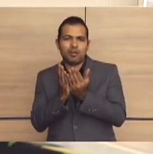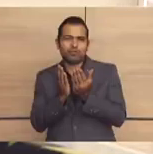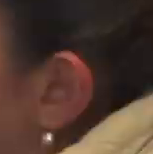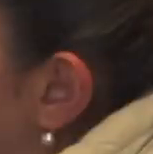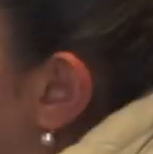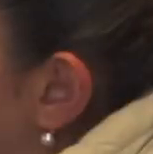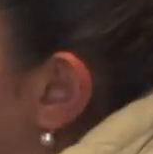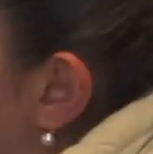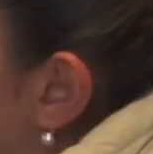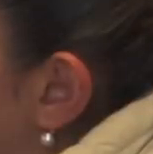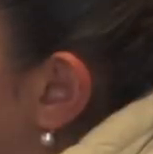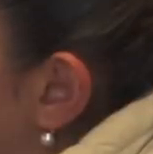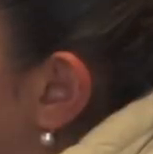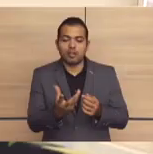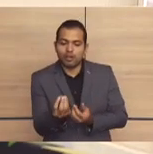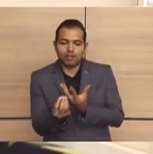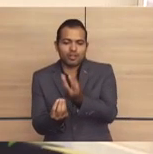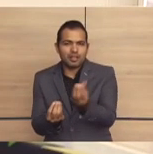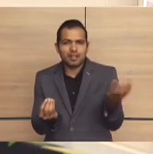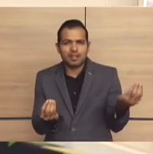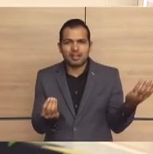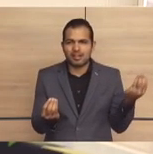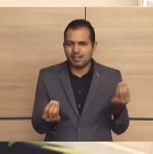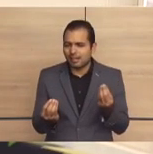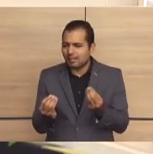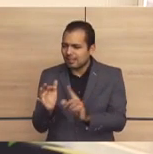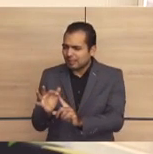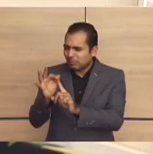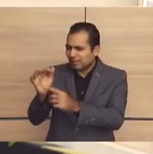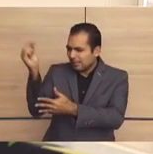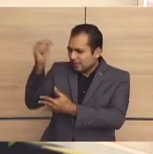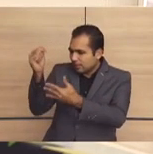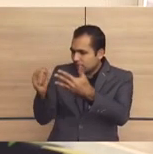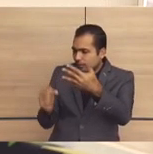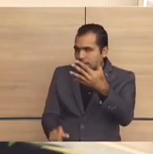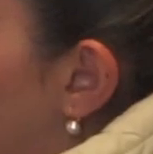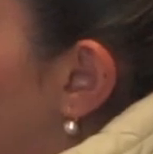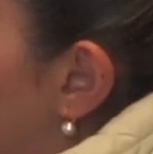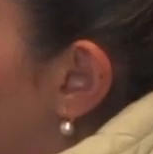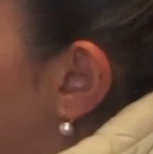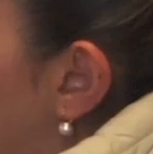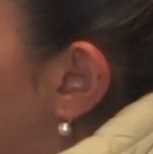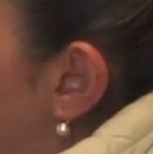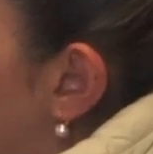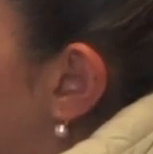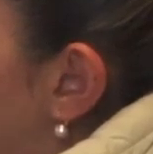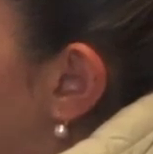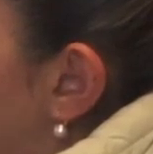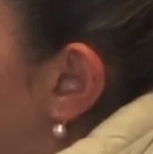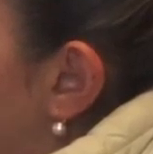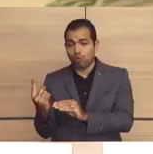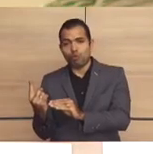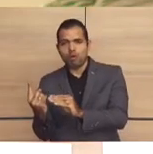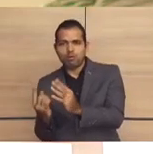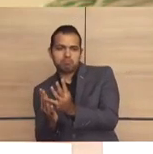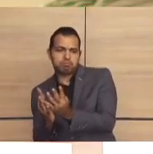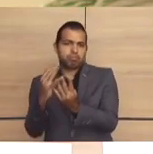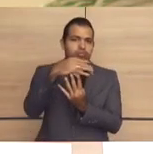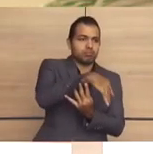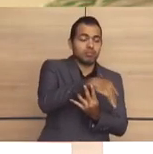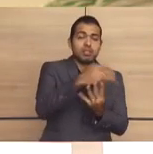Pero este tipo de currículum académico debe ser transversal, debe ser fundamental en nuestras